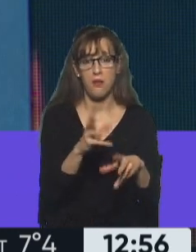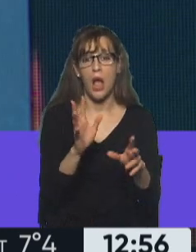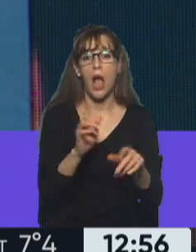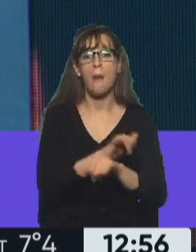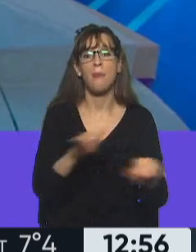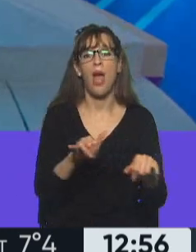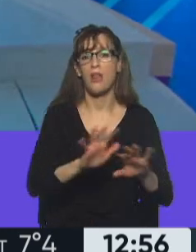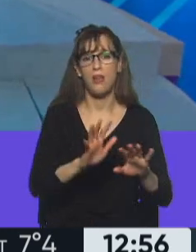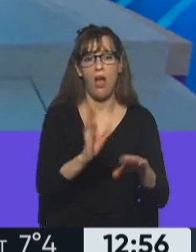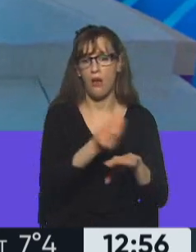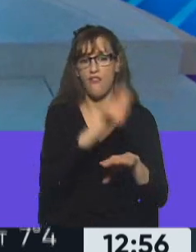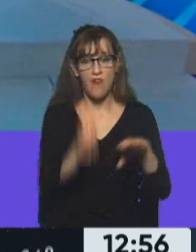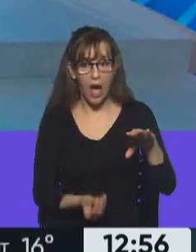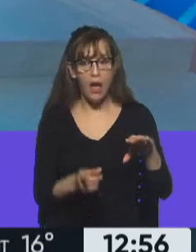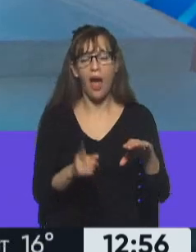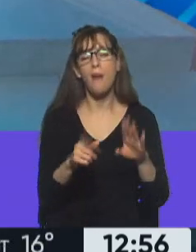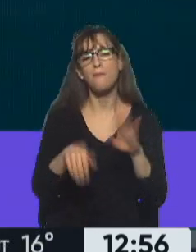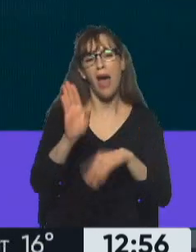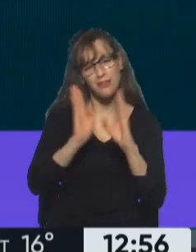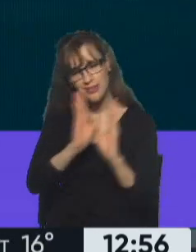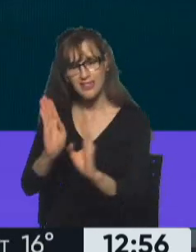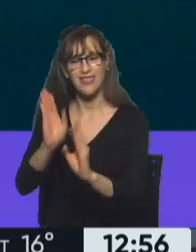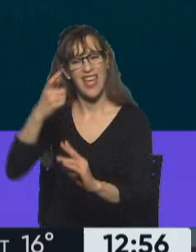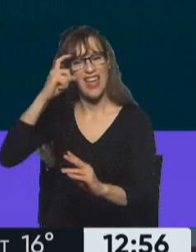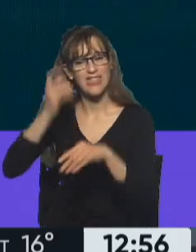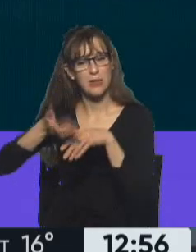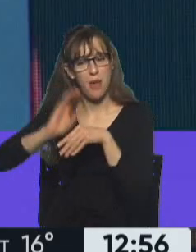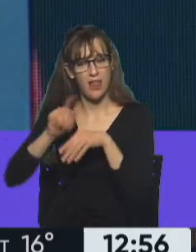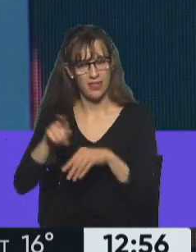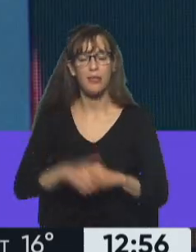podrían irse con josé luis espert o algo no me gusta como siempre gracias gracias